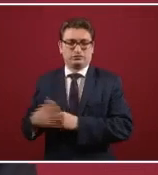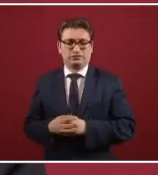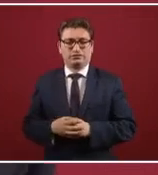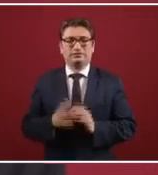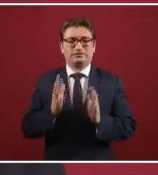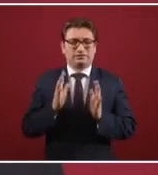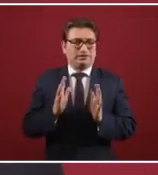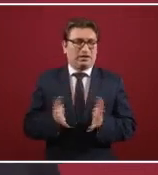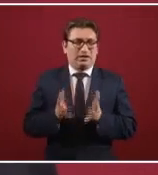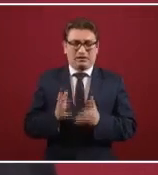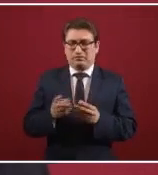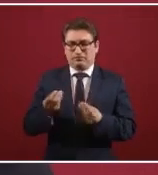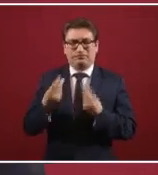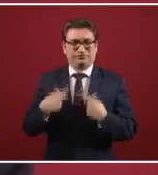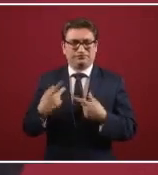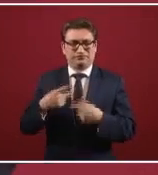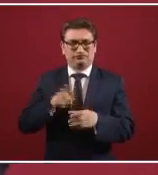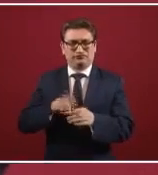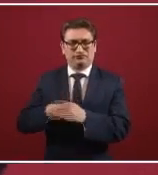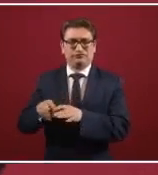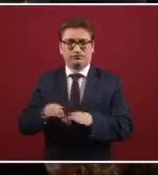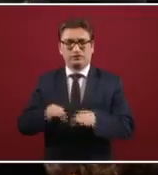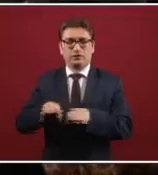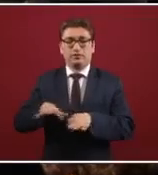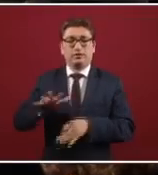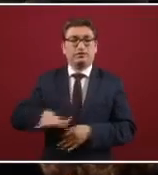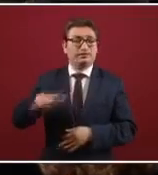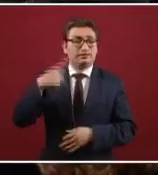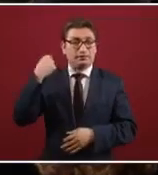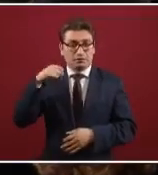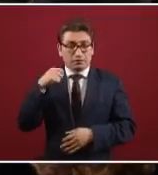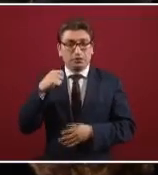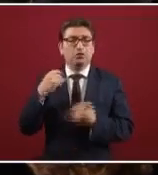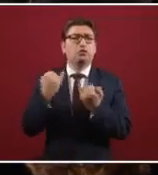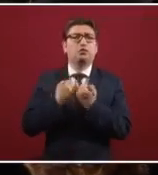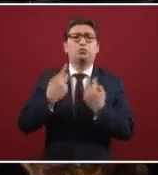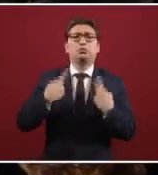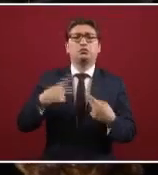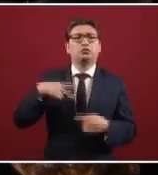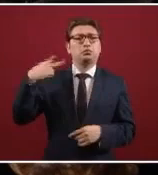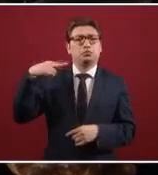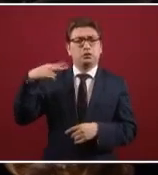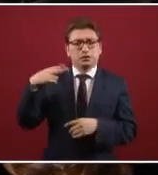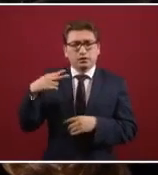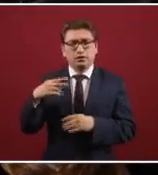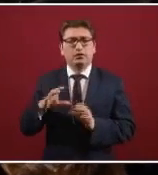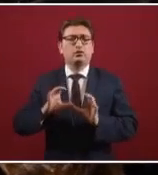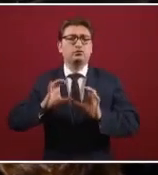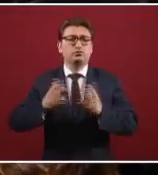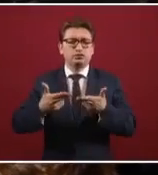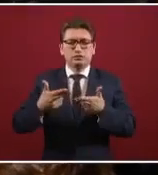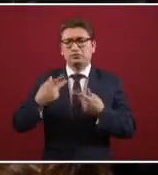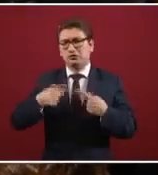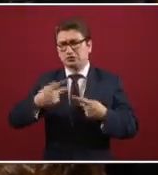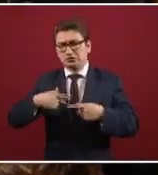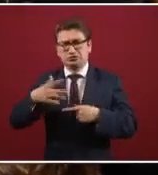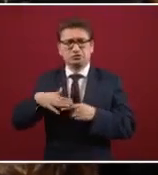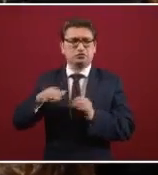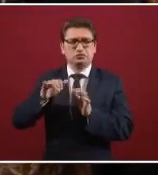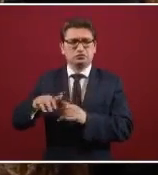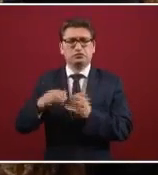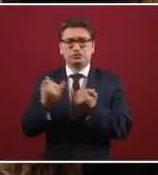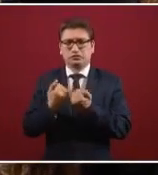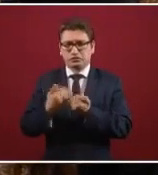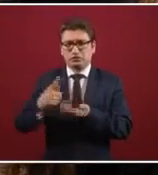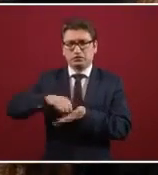dándose muchos empleos no sólo para tabasqueños sino para veracruzanos para chiapanecos para